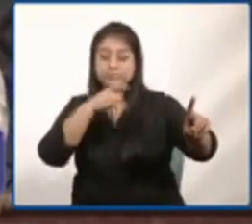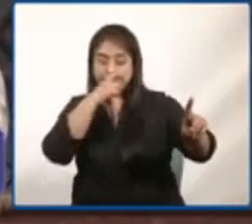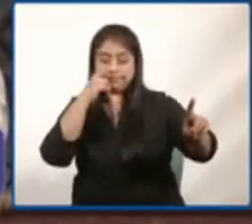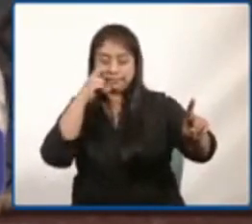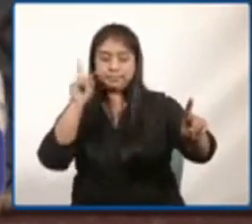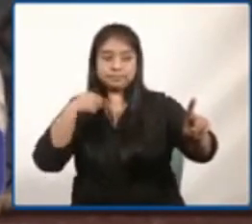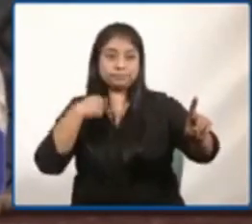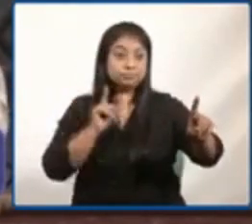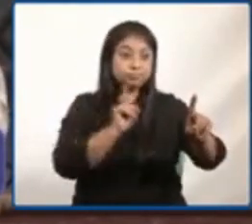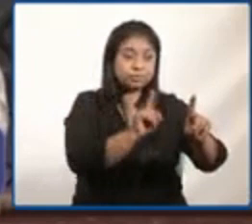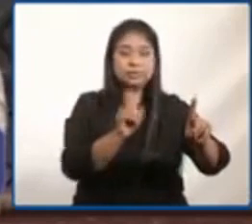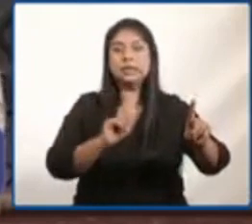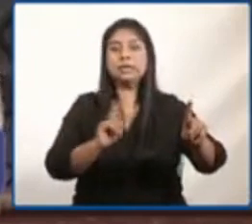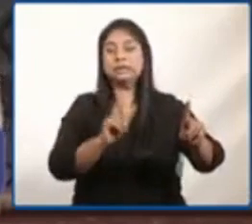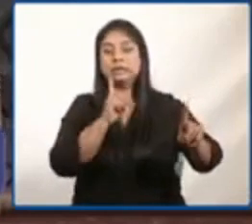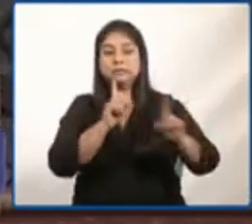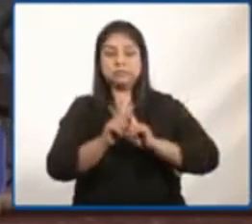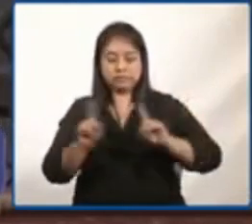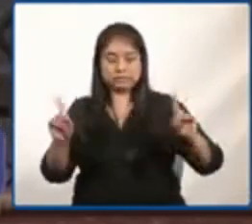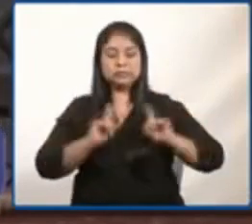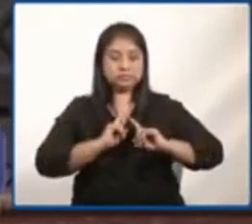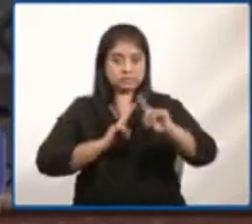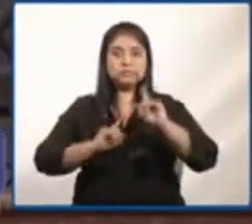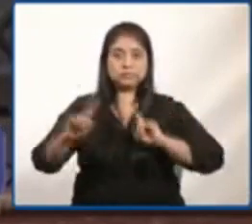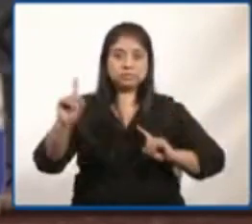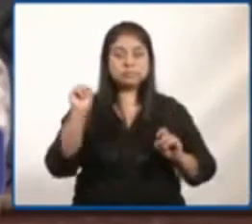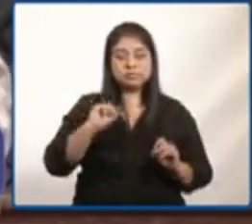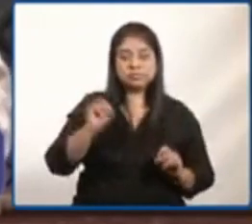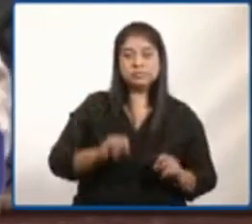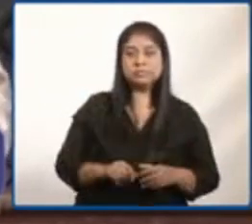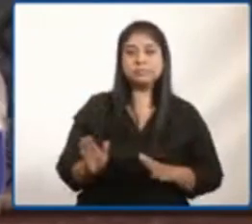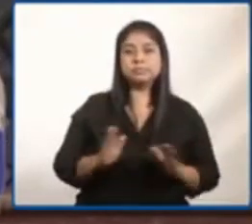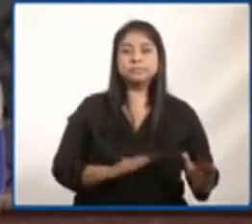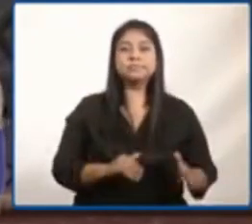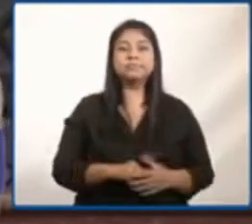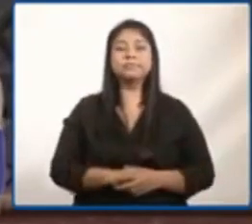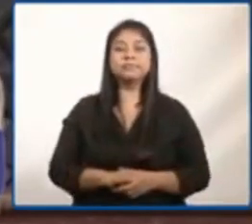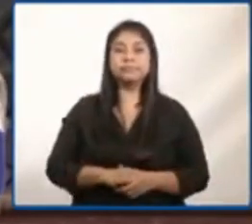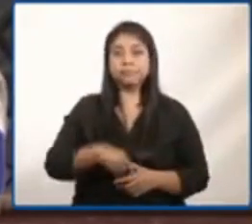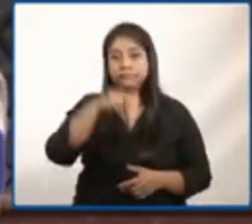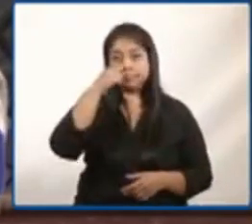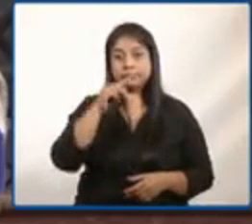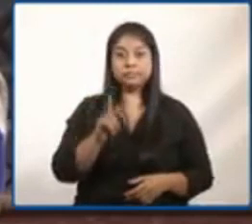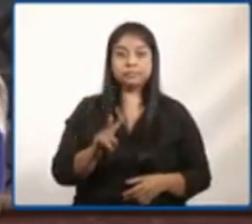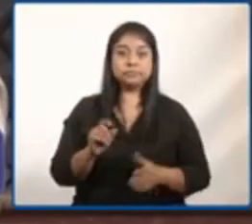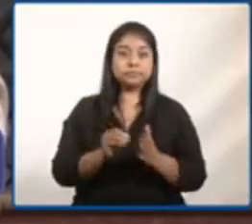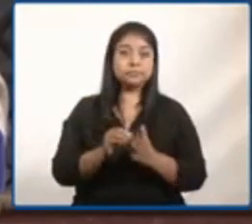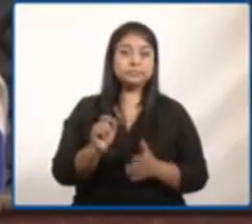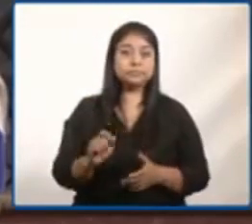tener esa parte de distanciamiento. Pregunta Pablo Marroquín, de TVQ.tv.